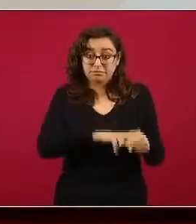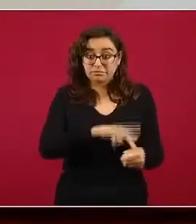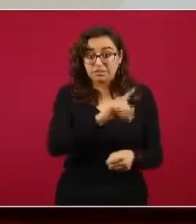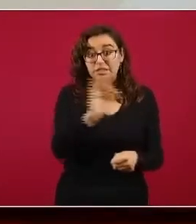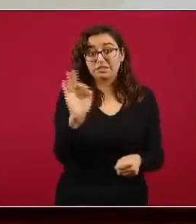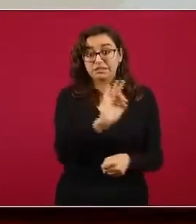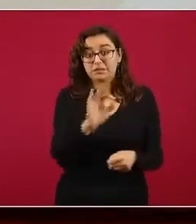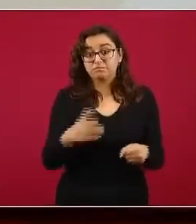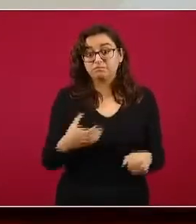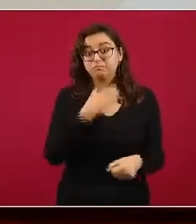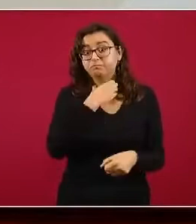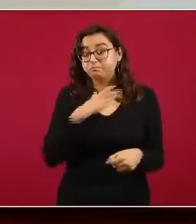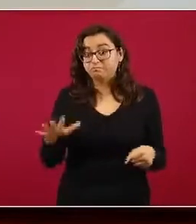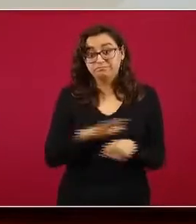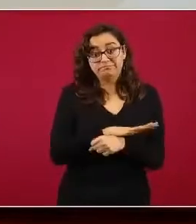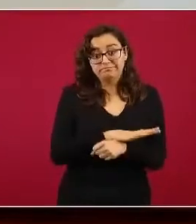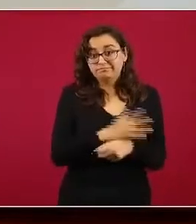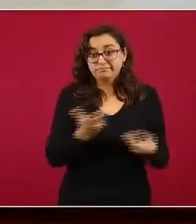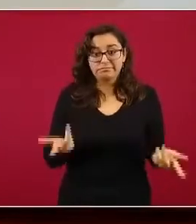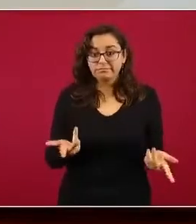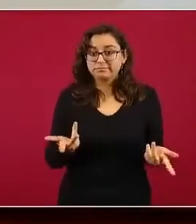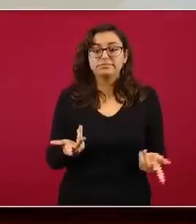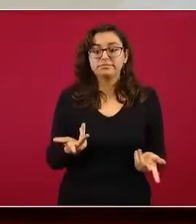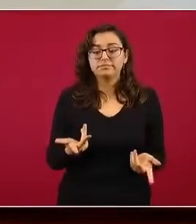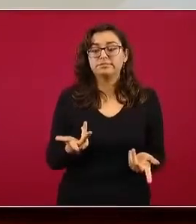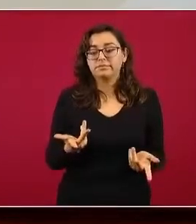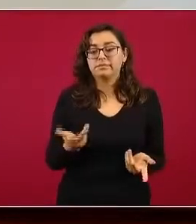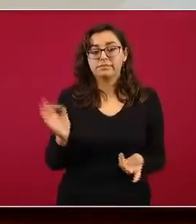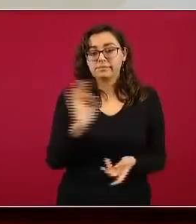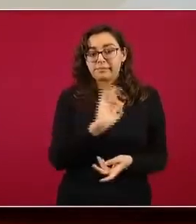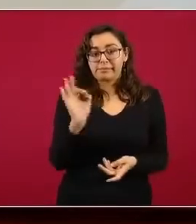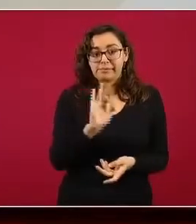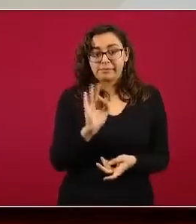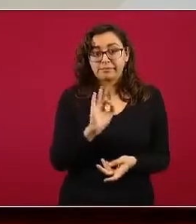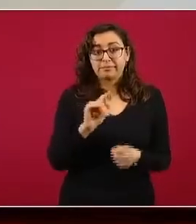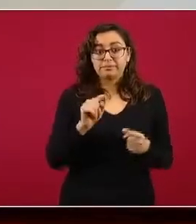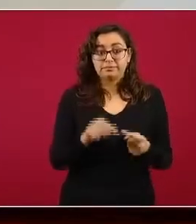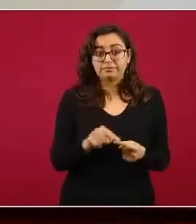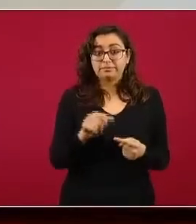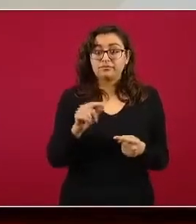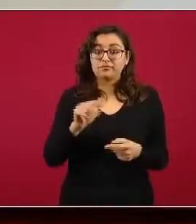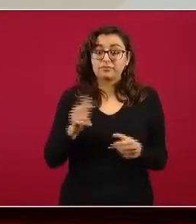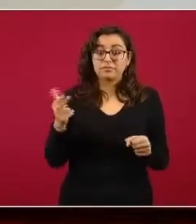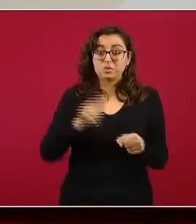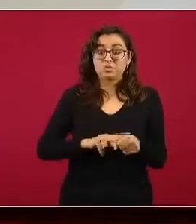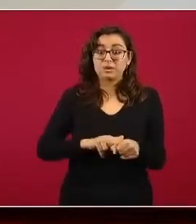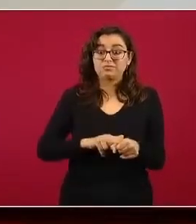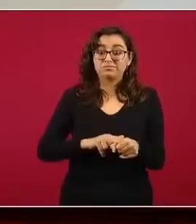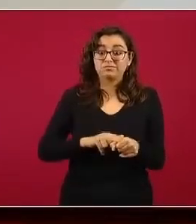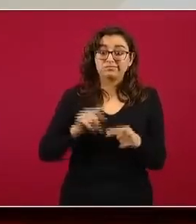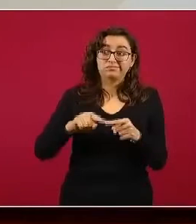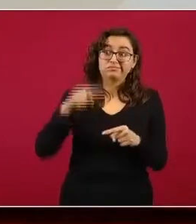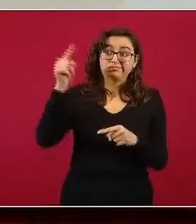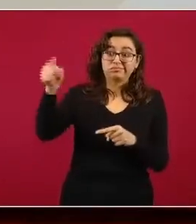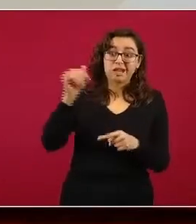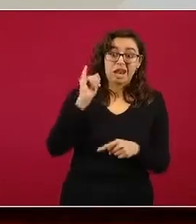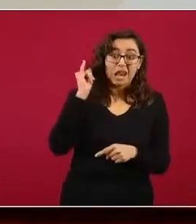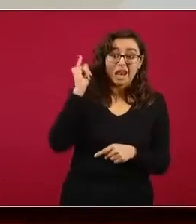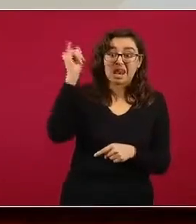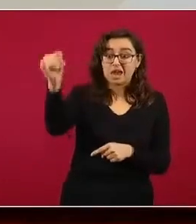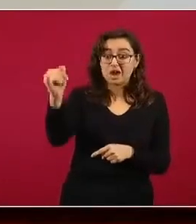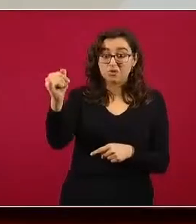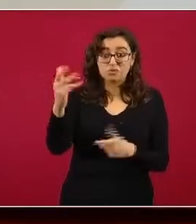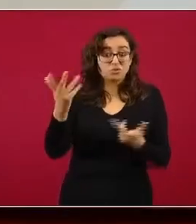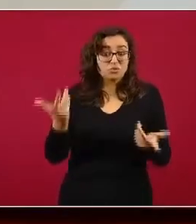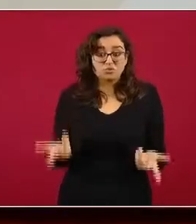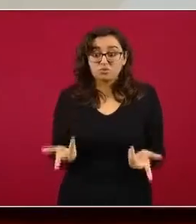significa efectivamente que va a tener una cama disponible. A lo mejor el hospital que la tenga estará un poco más lejos o inclusive